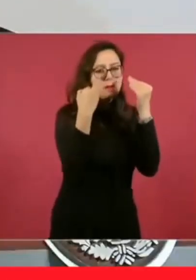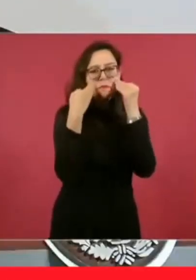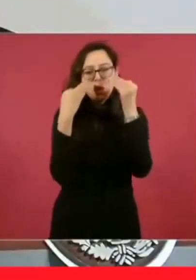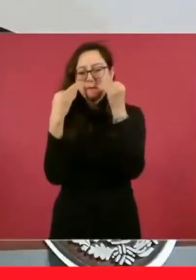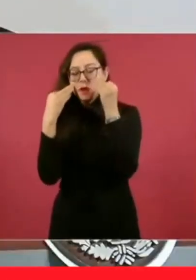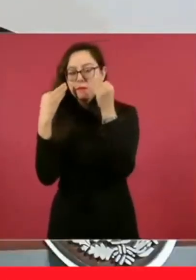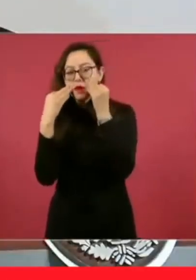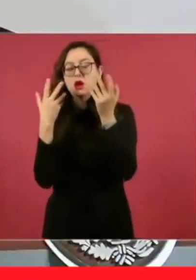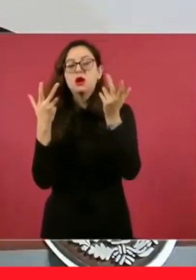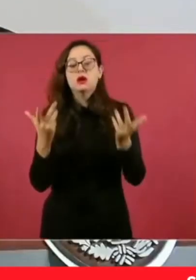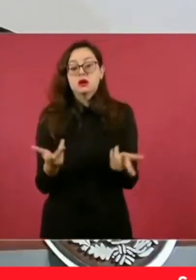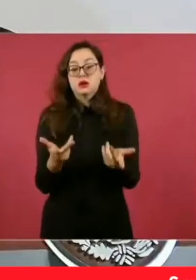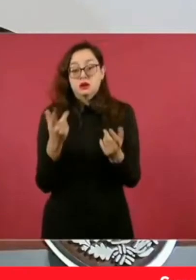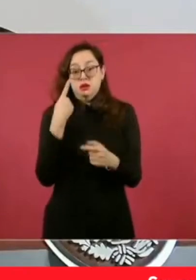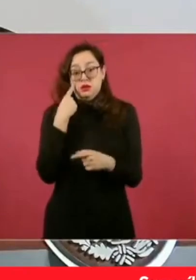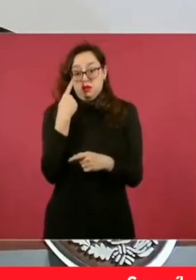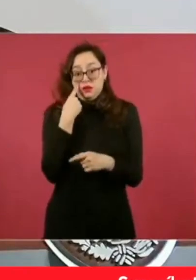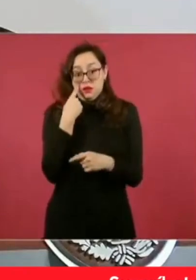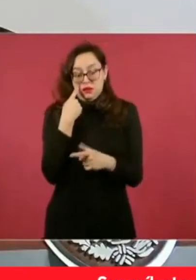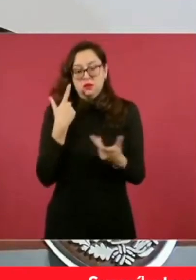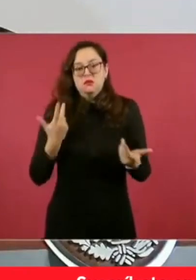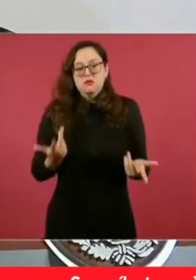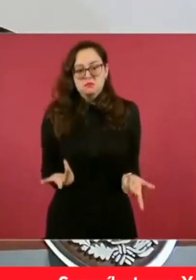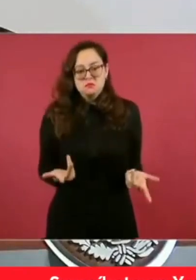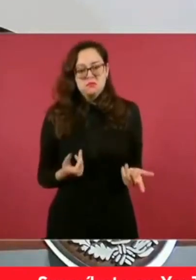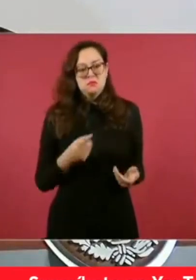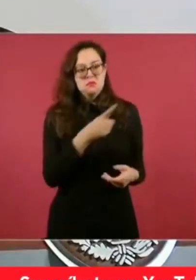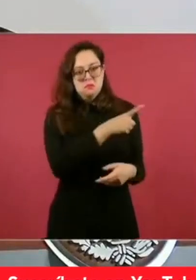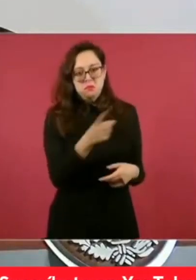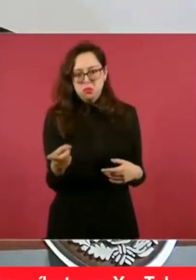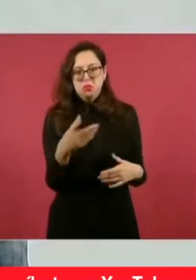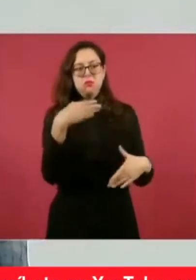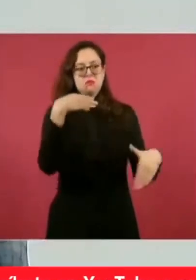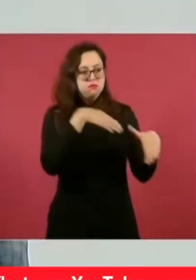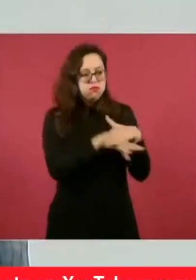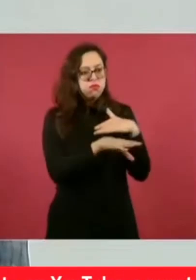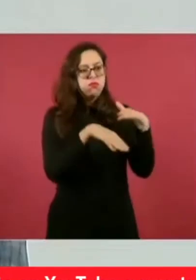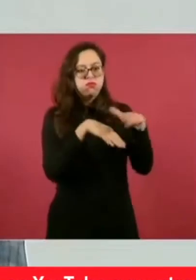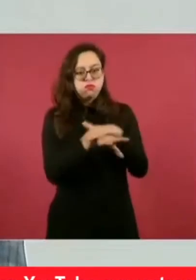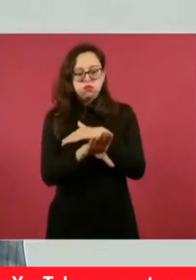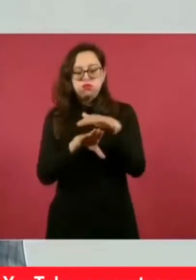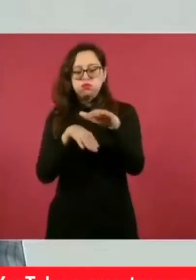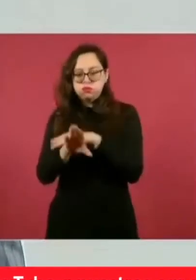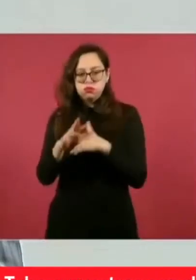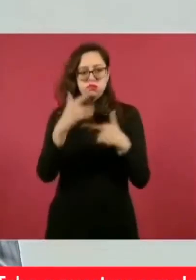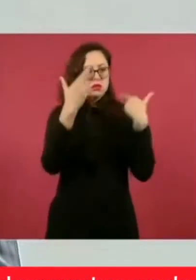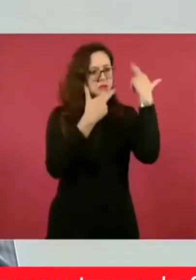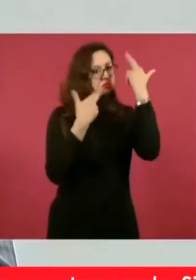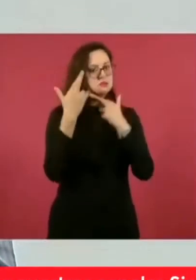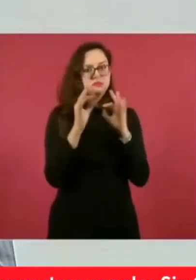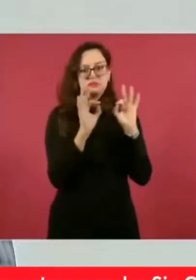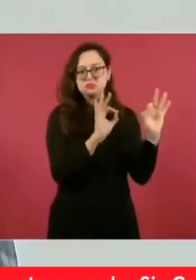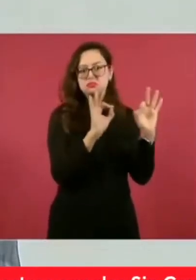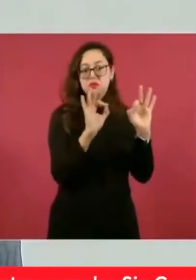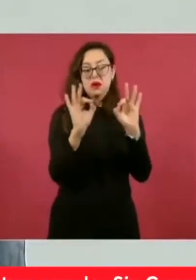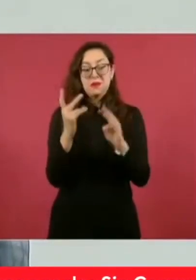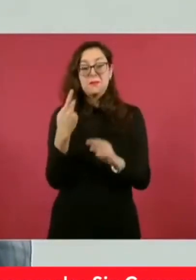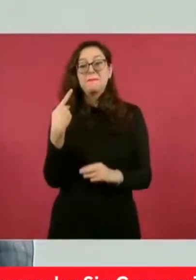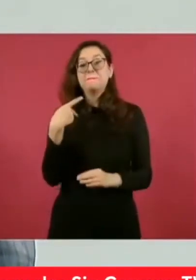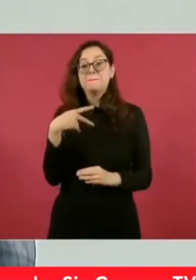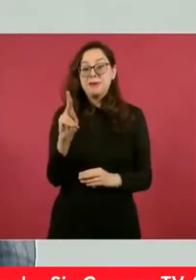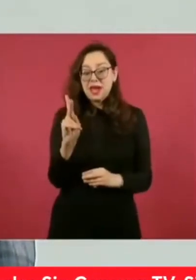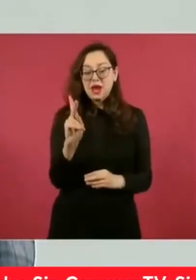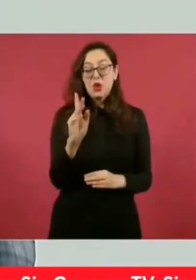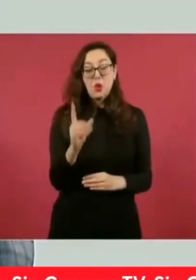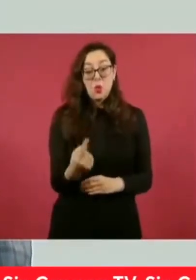y fíjense, en este caso ninguna gasolinera se negó a ser verificada. Sin embargo, tuvimos solamente una que